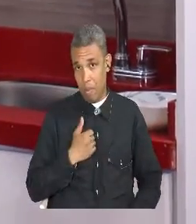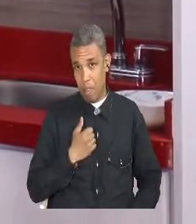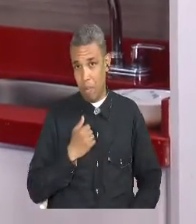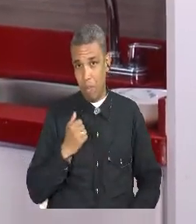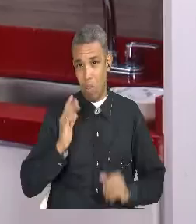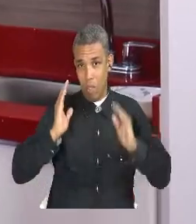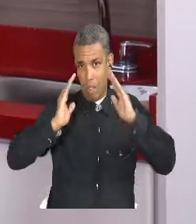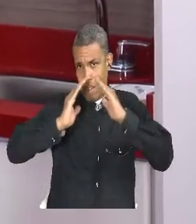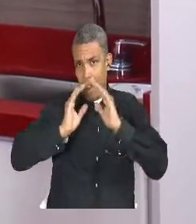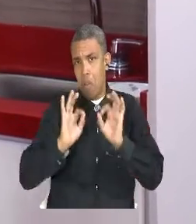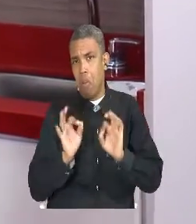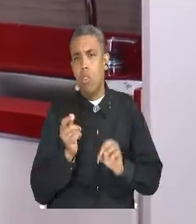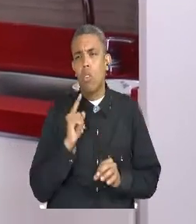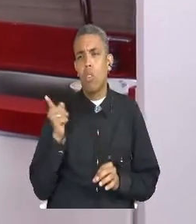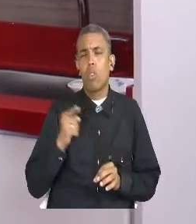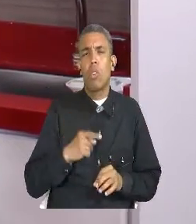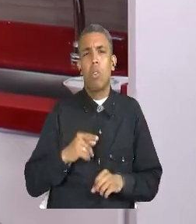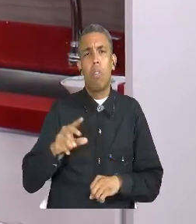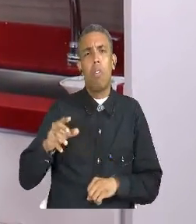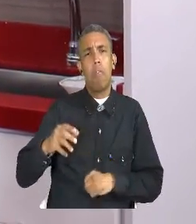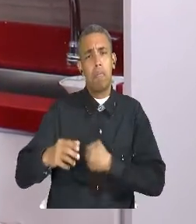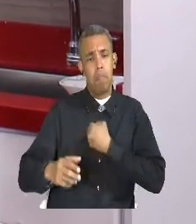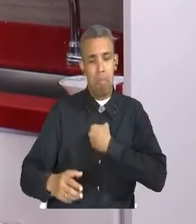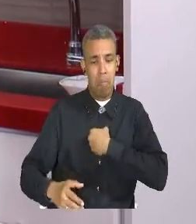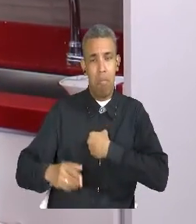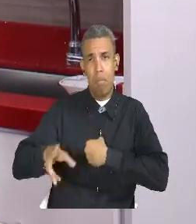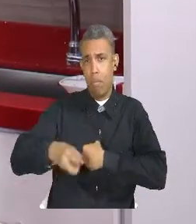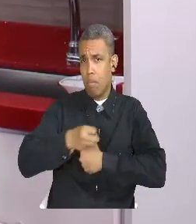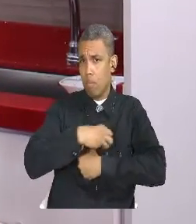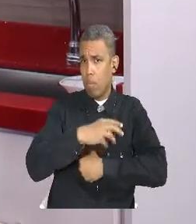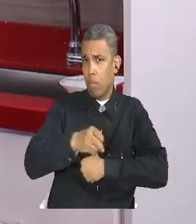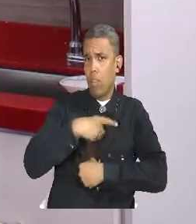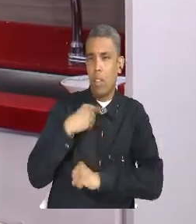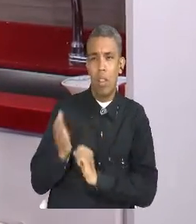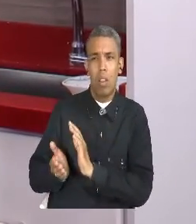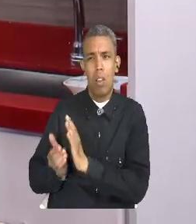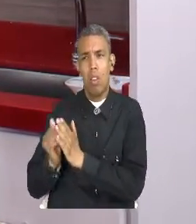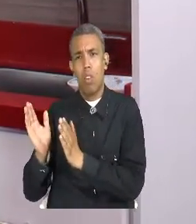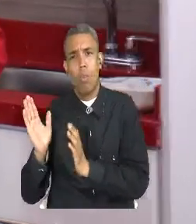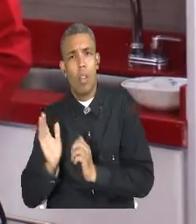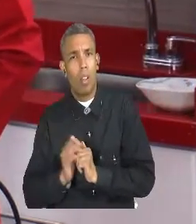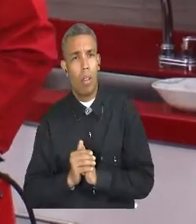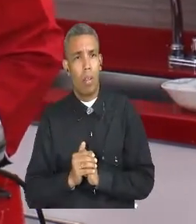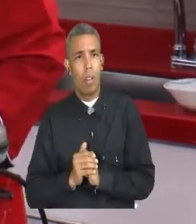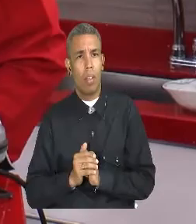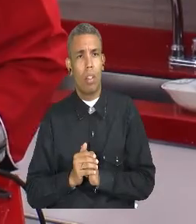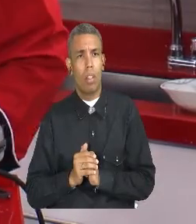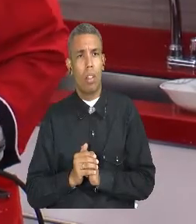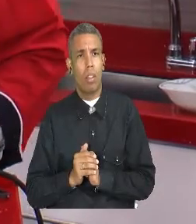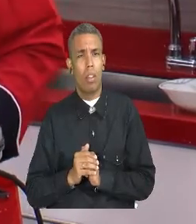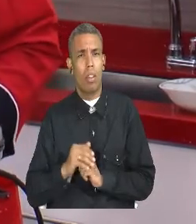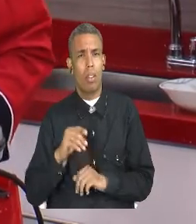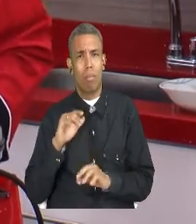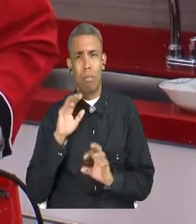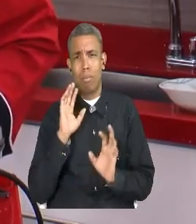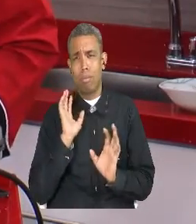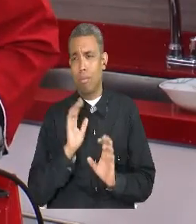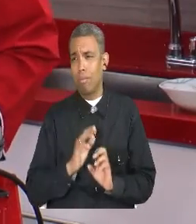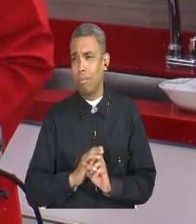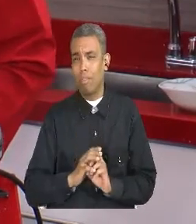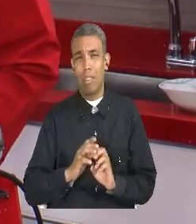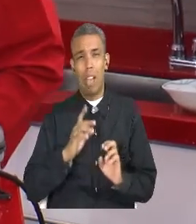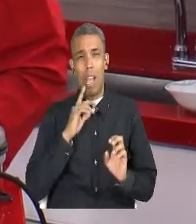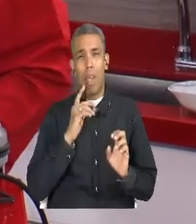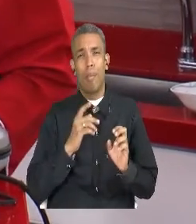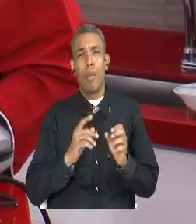recomiendo? ¿Sí? Yo les recomiendo que el empaque, porque ya es demasiado, pues sin ofender a ninguna empresa, es demasiado ya industrializado, ya viene demasiado. Mientras